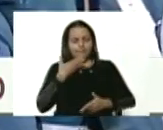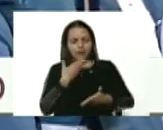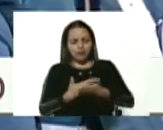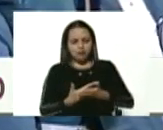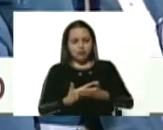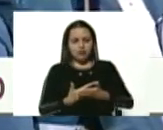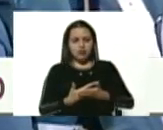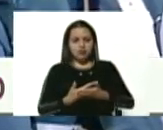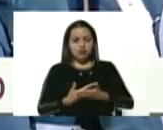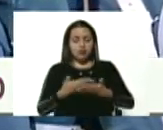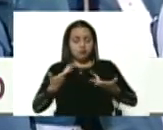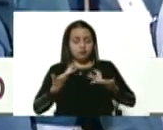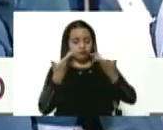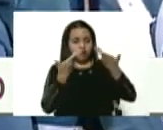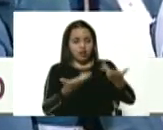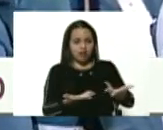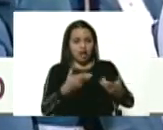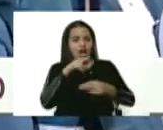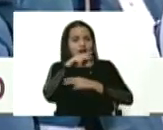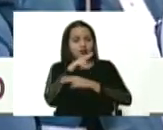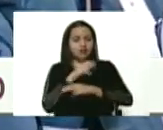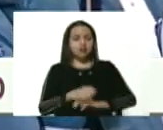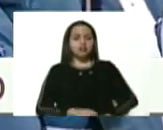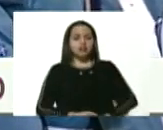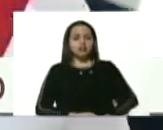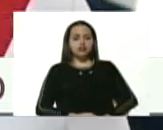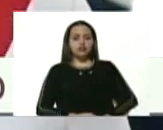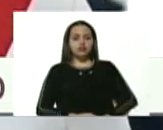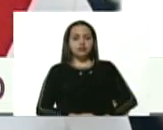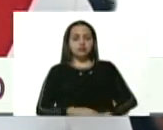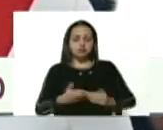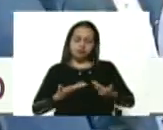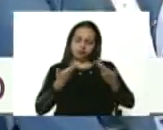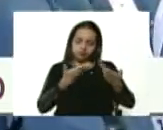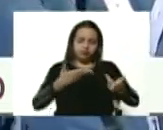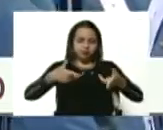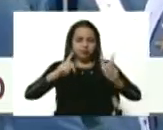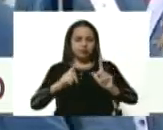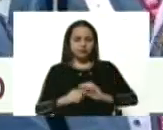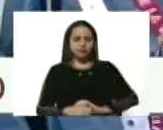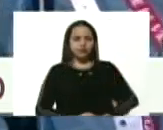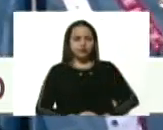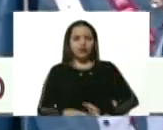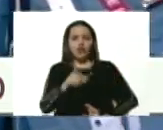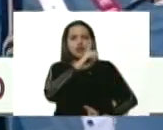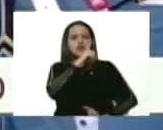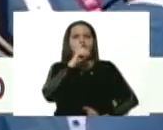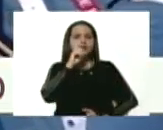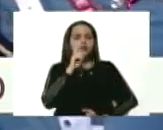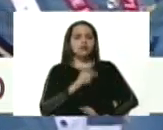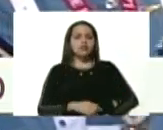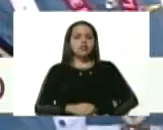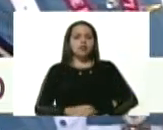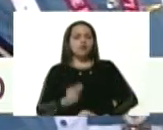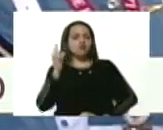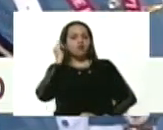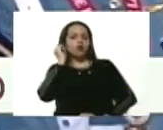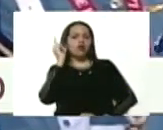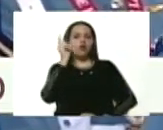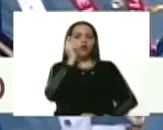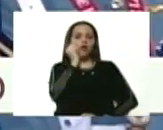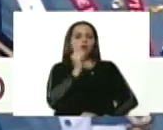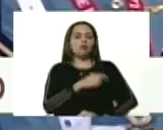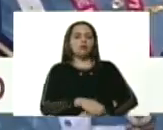y hacerle entrega de este presente institucional. Adelante. En nombre de los hombres y mujeres que